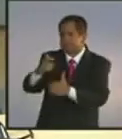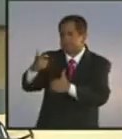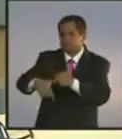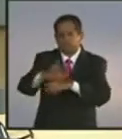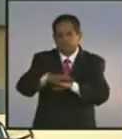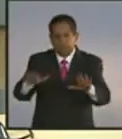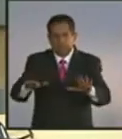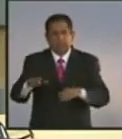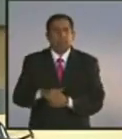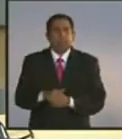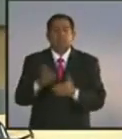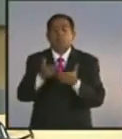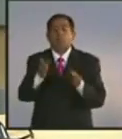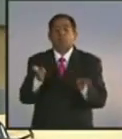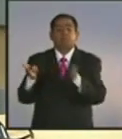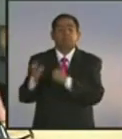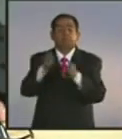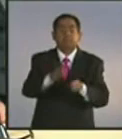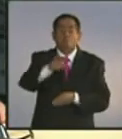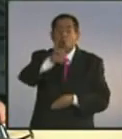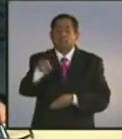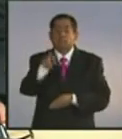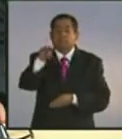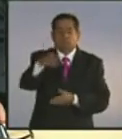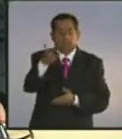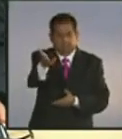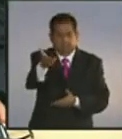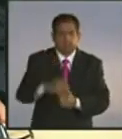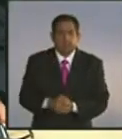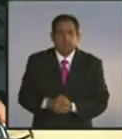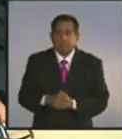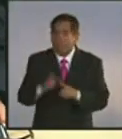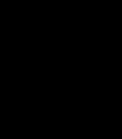bloque, Andrés Manuel López Obrador. Tiene la palabra Josefina Vázquez Mota. Adelante, Josefina. El tiempo que van a ver, por cierto...